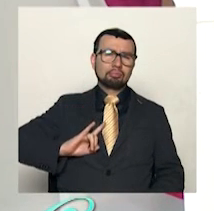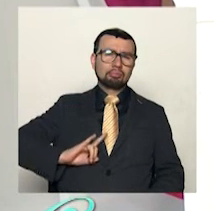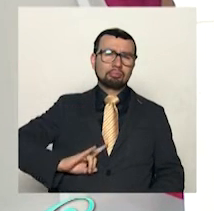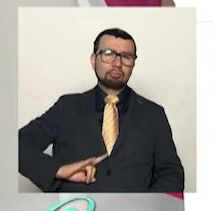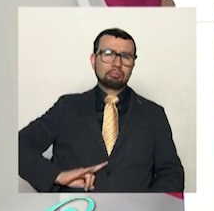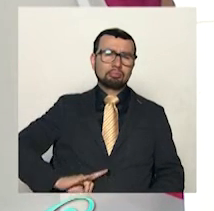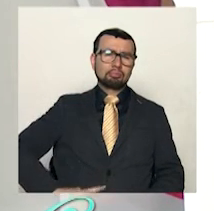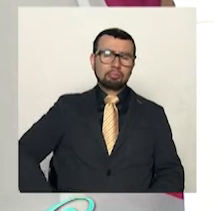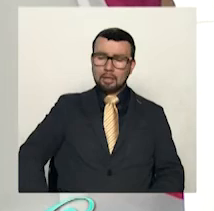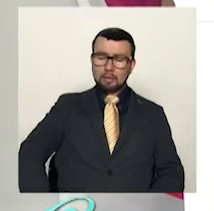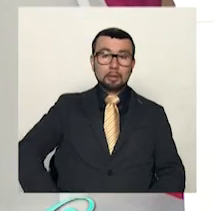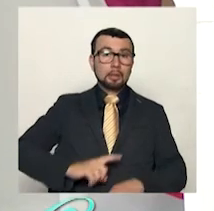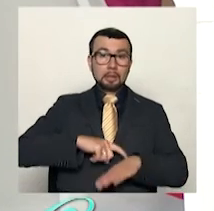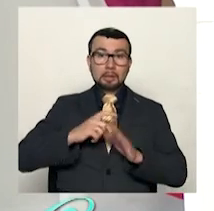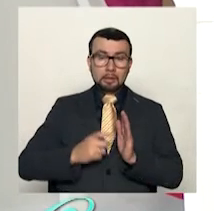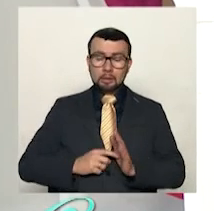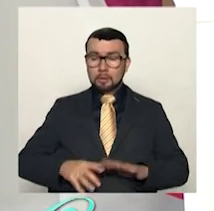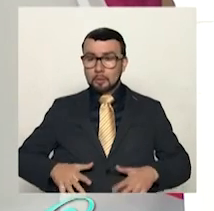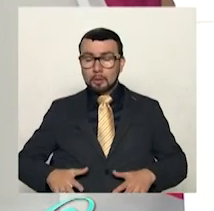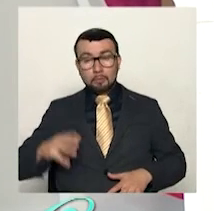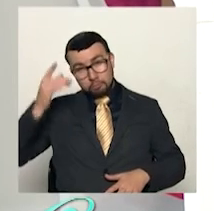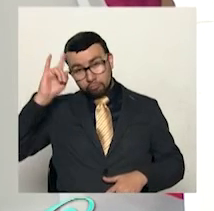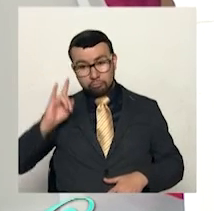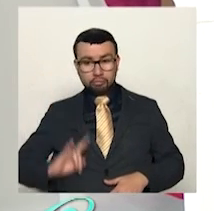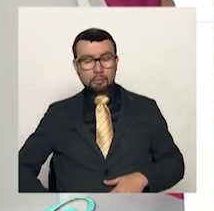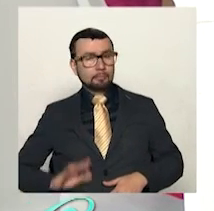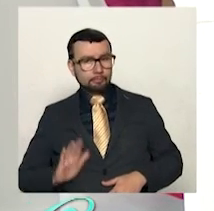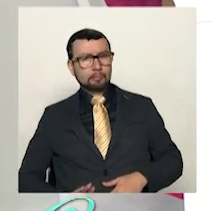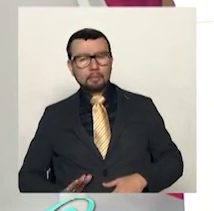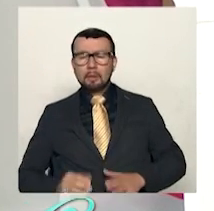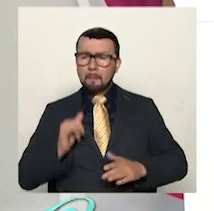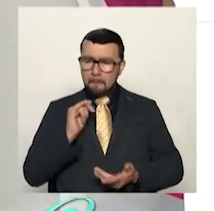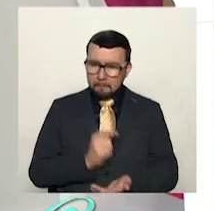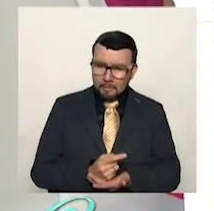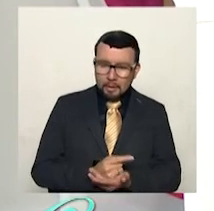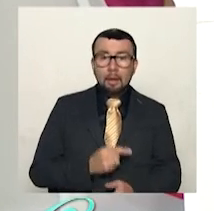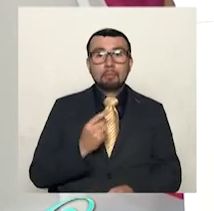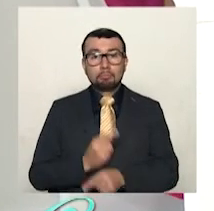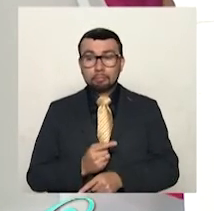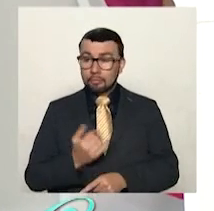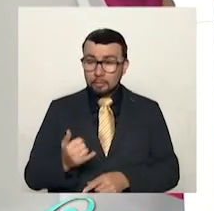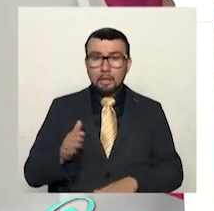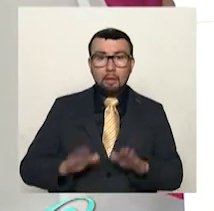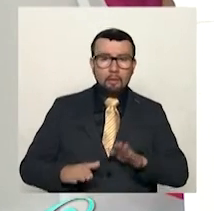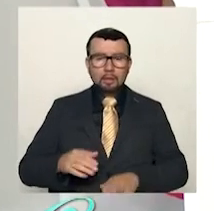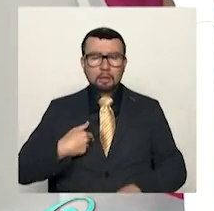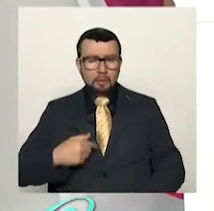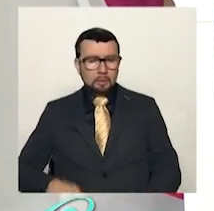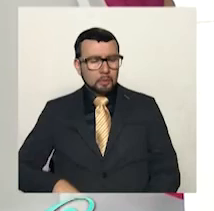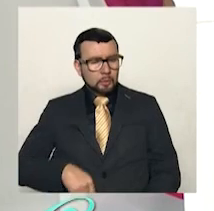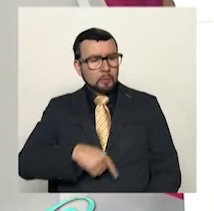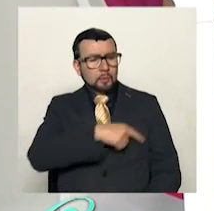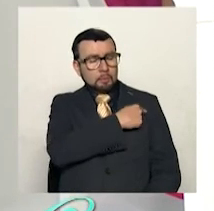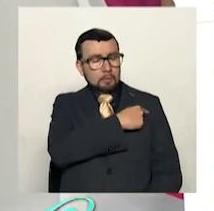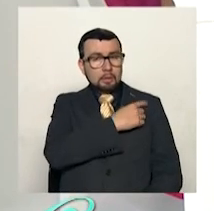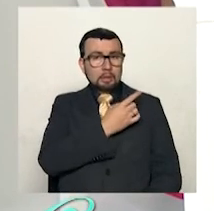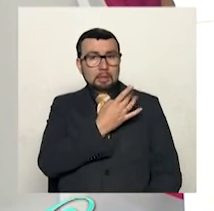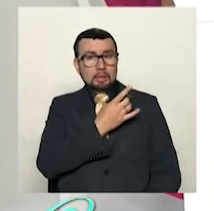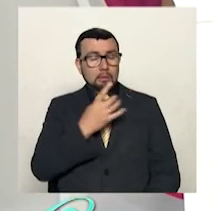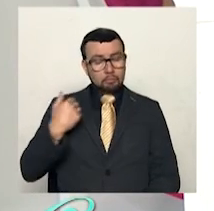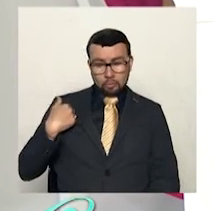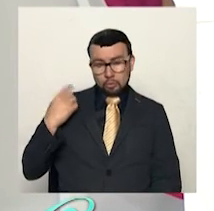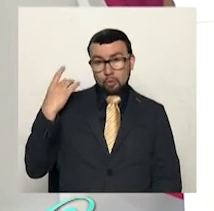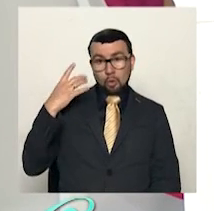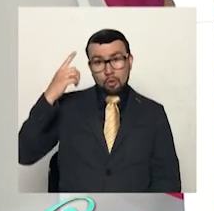esa inervación a nivel del aparato digestivo. Y por eso se presenta ese fenómeno de irradiación y por eso nosotros